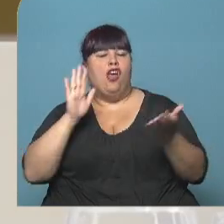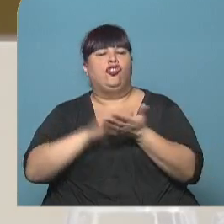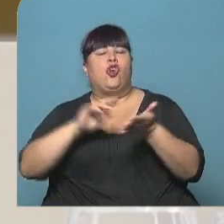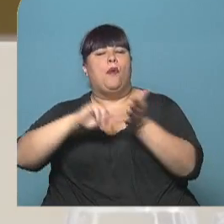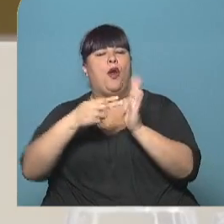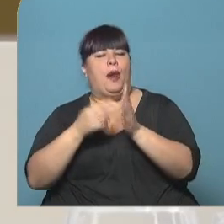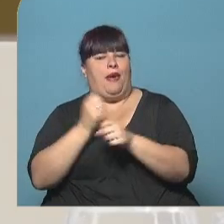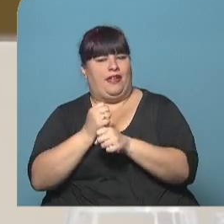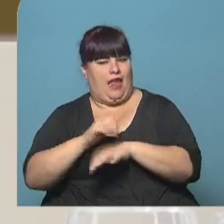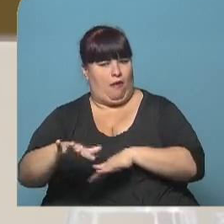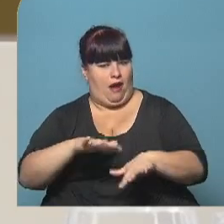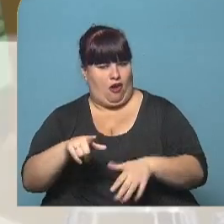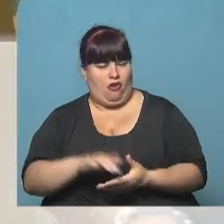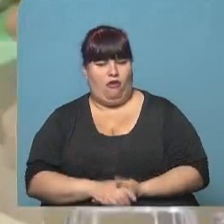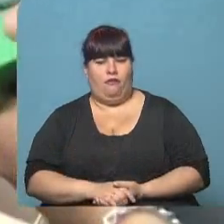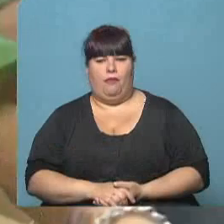los problemas operativos.